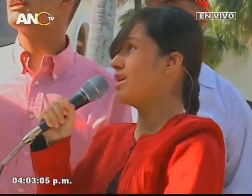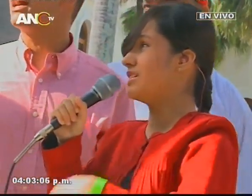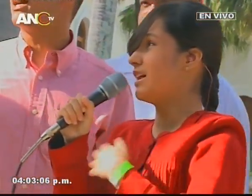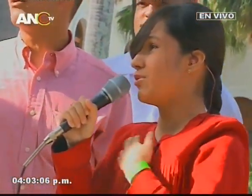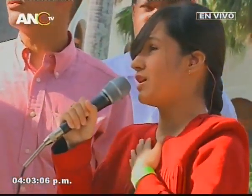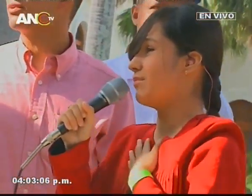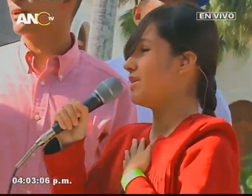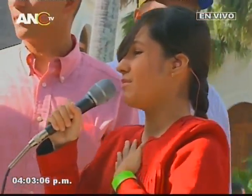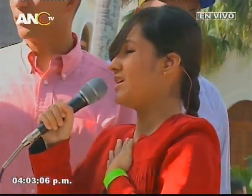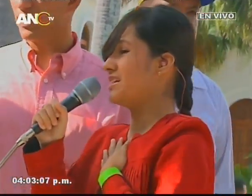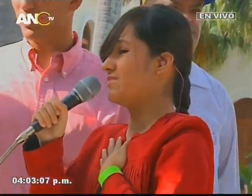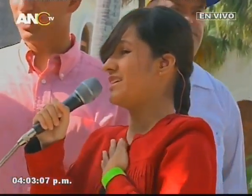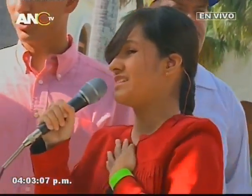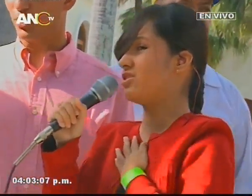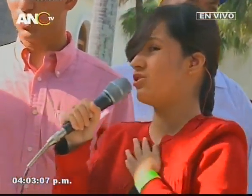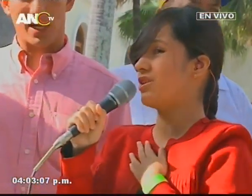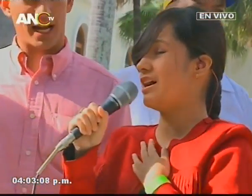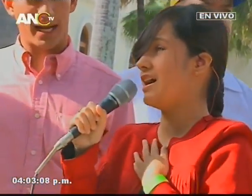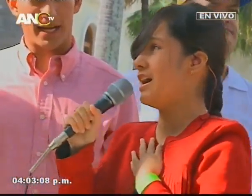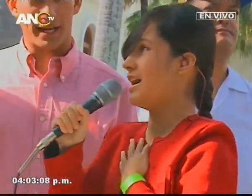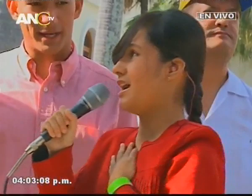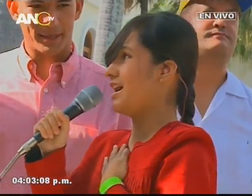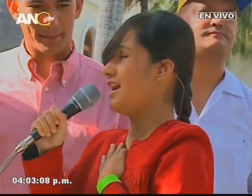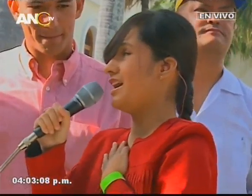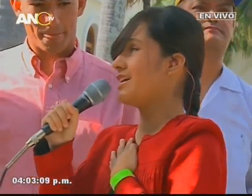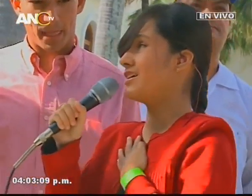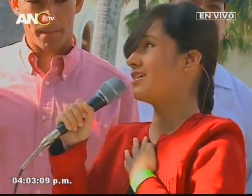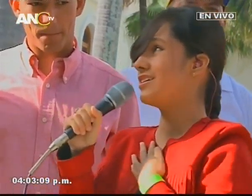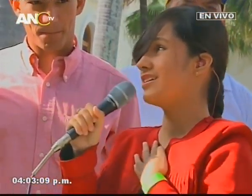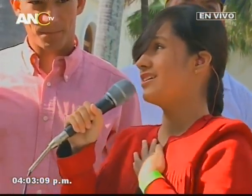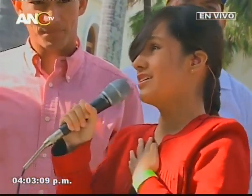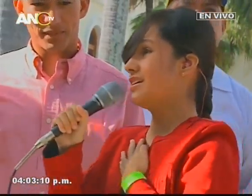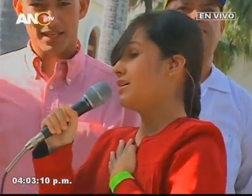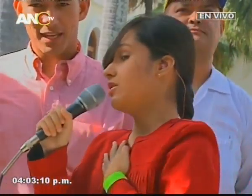un guayabo también me has visto llorar.